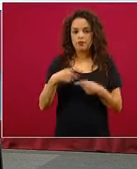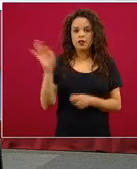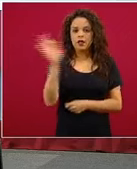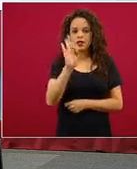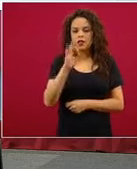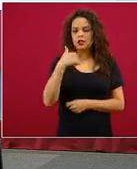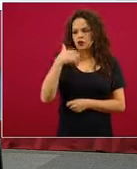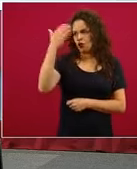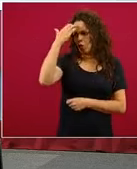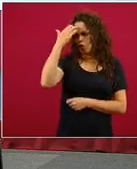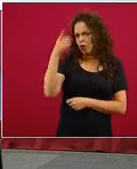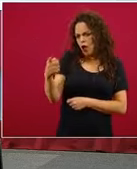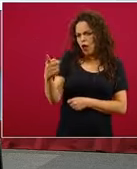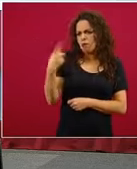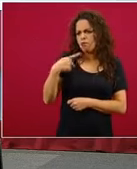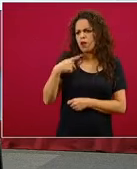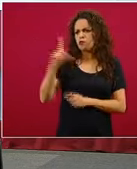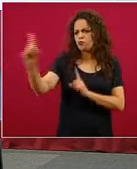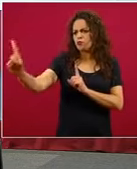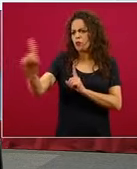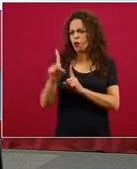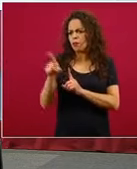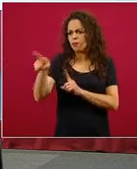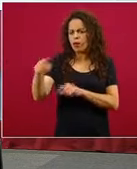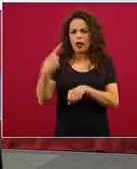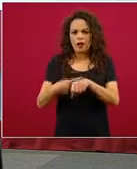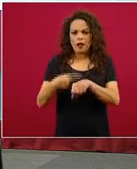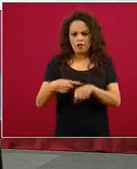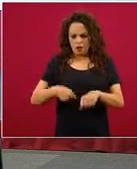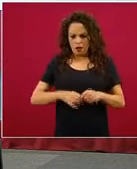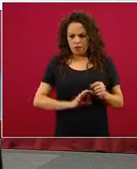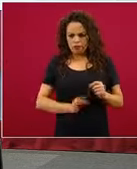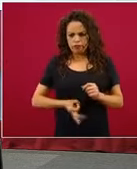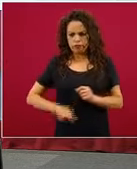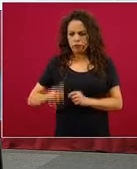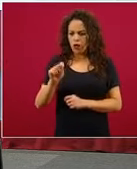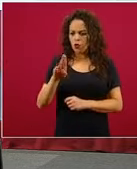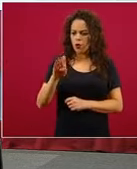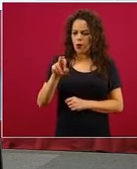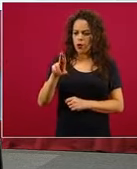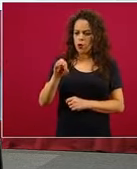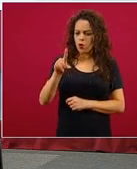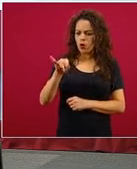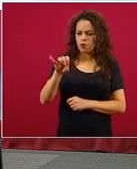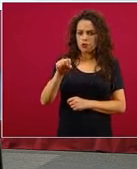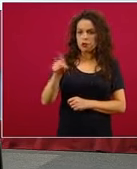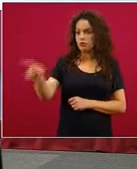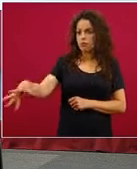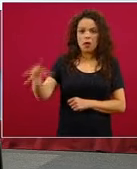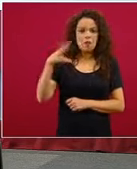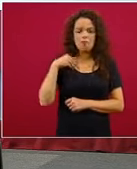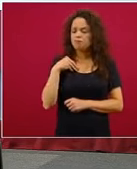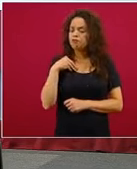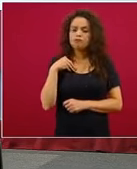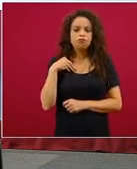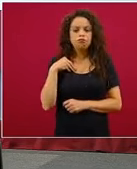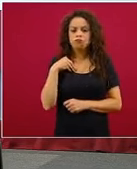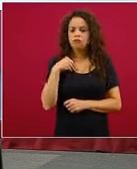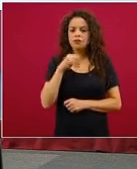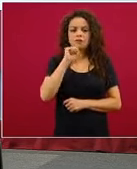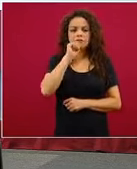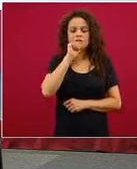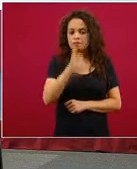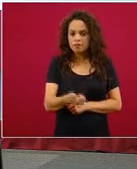tiene tuberculosis, digamos, intestinal, y esa tuberculosis no me la va a transmitir o no me